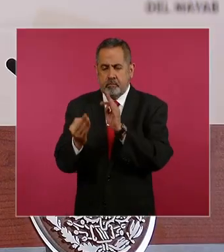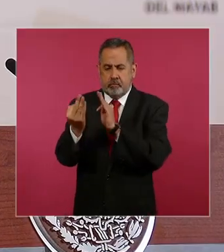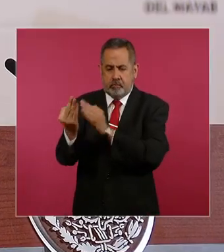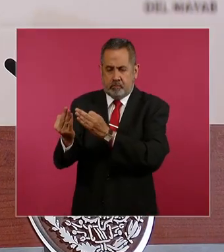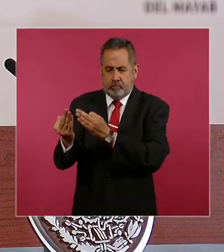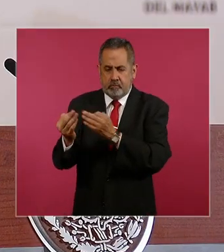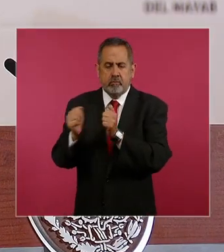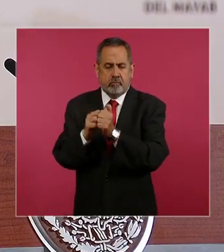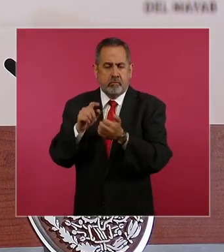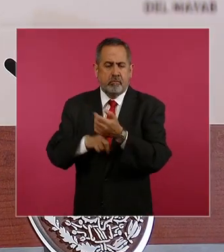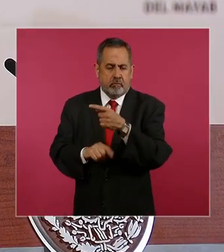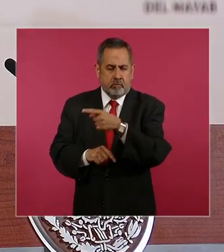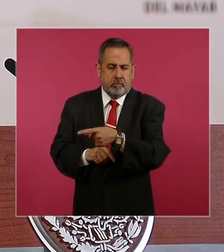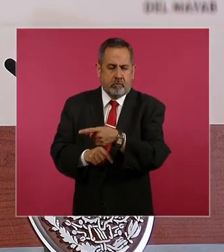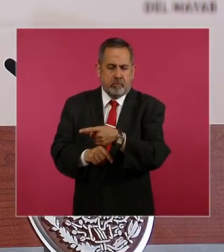hoy